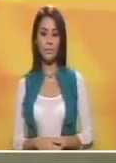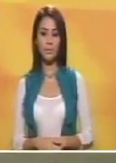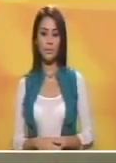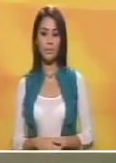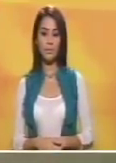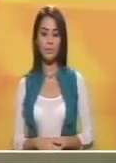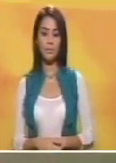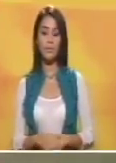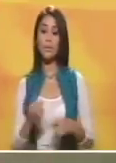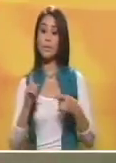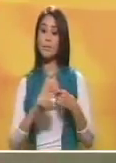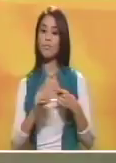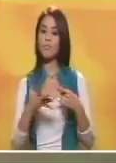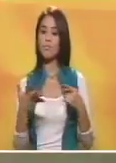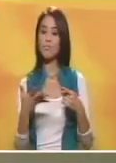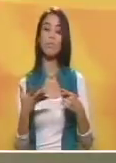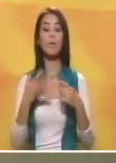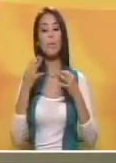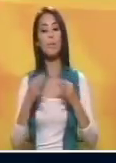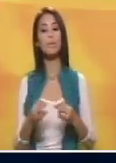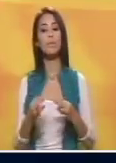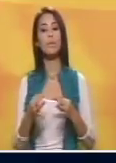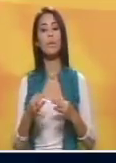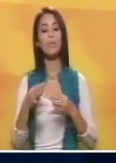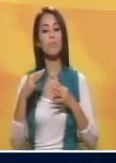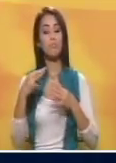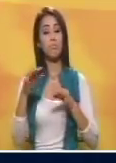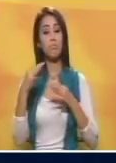Mira, sobre la confirmación de las Naciones Unidas,